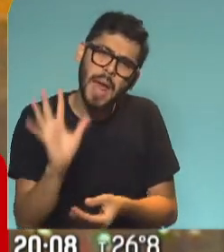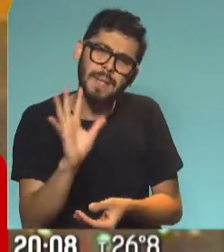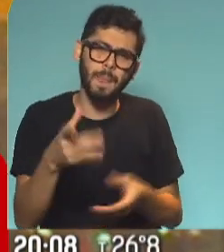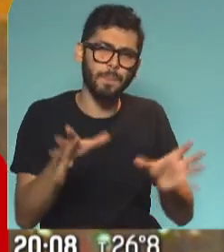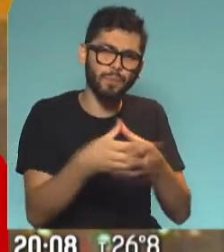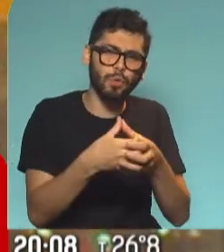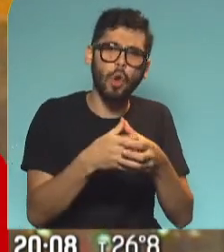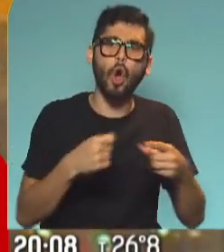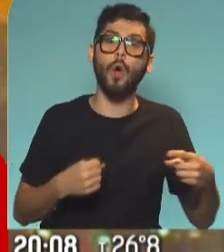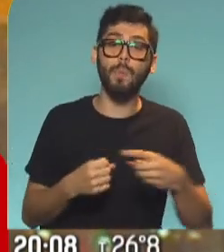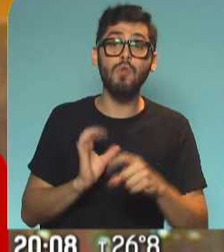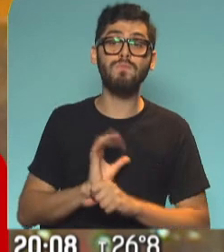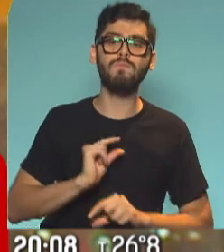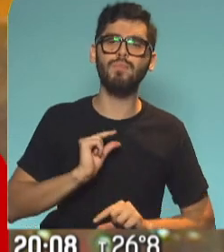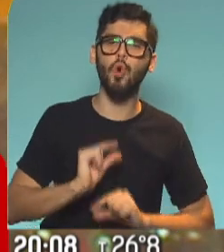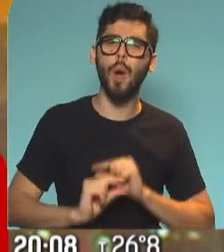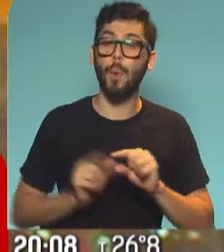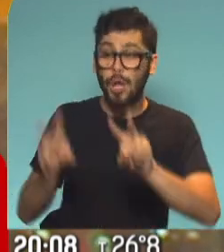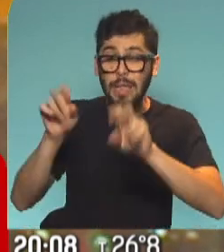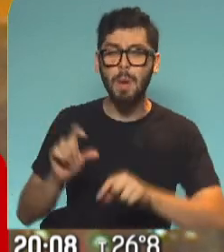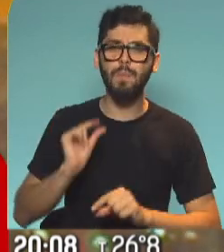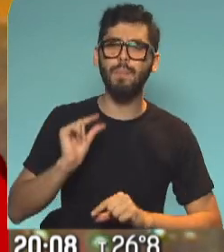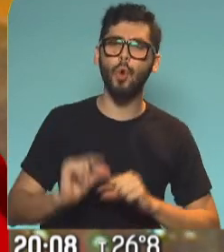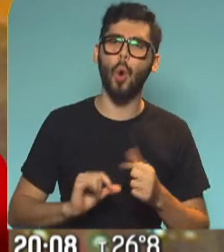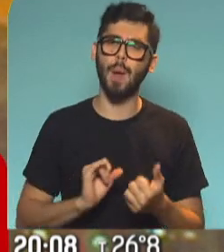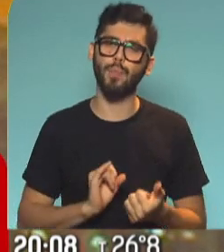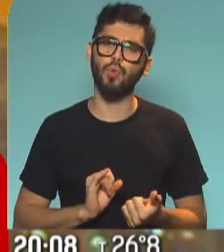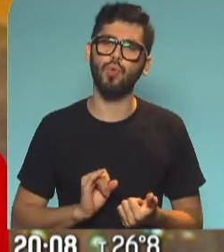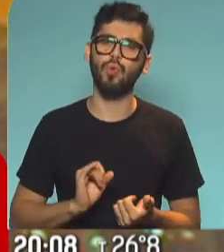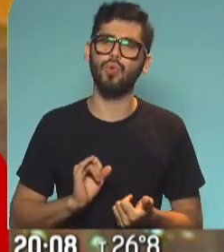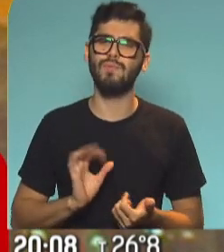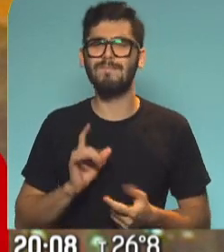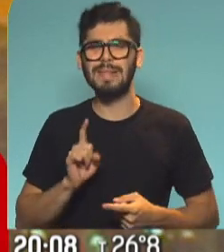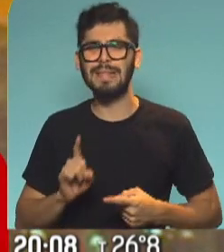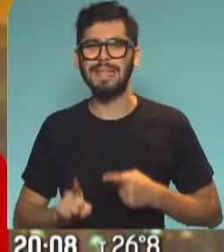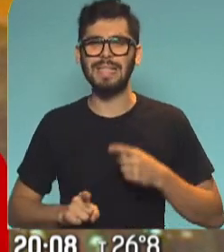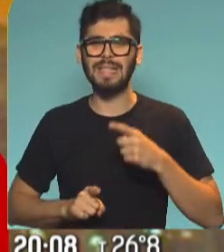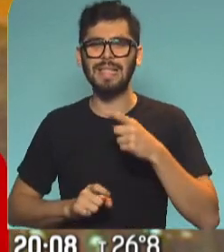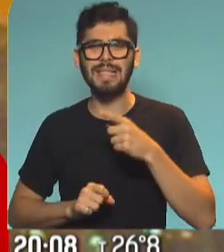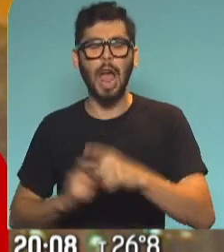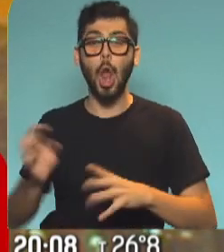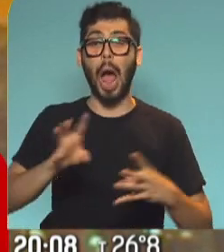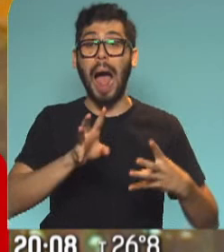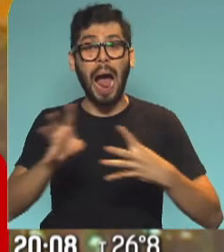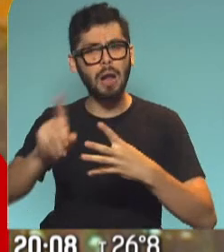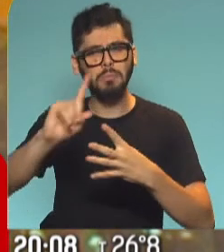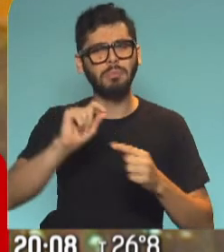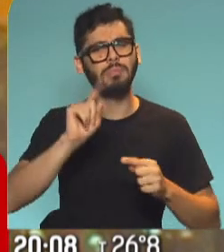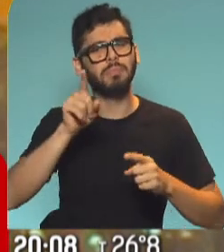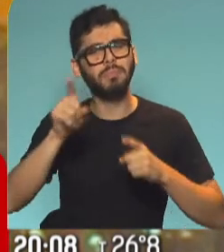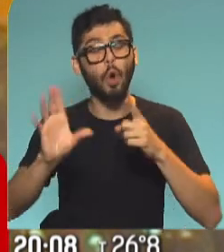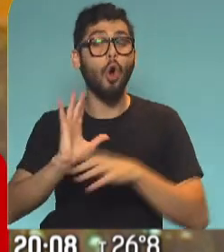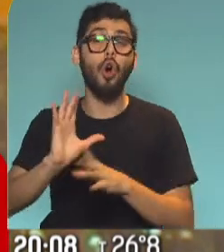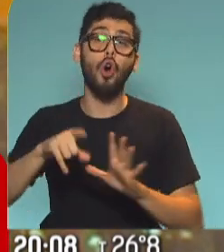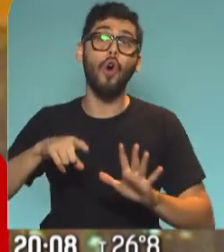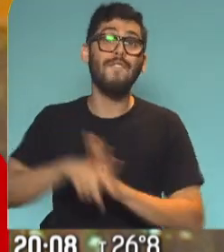de a poquito en el desgaste con este tema, como si no fuese... O tal vez, por alguna razón, decide no ir a fondo